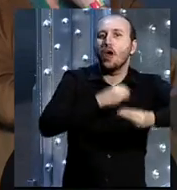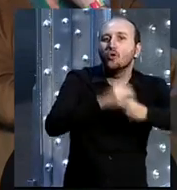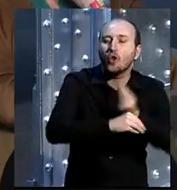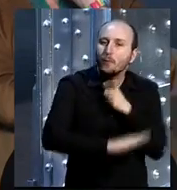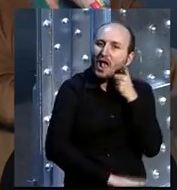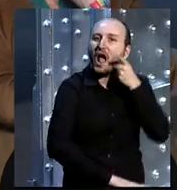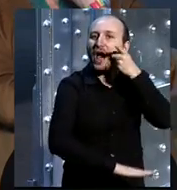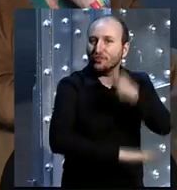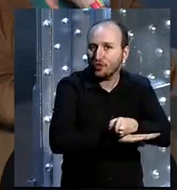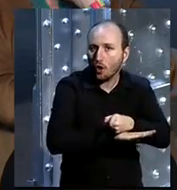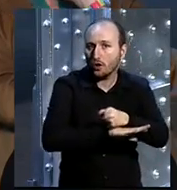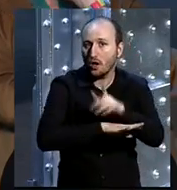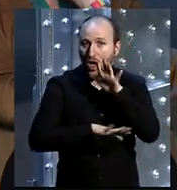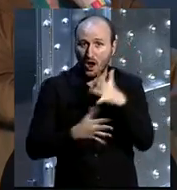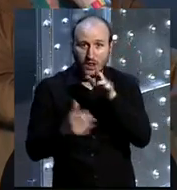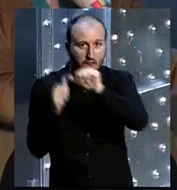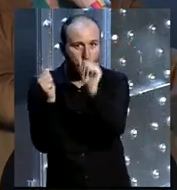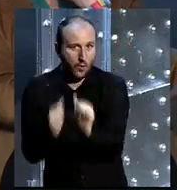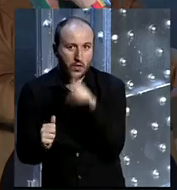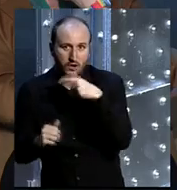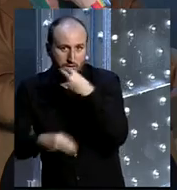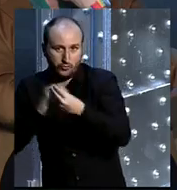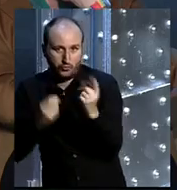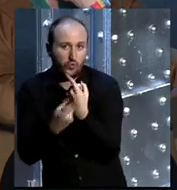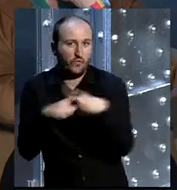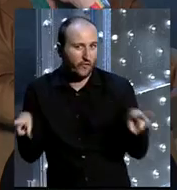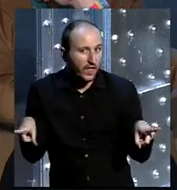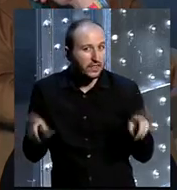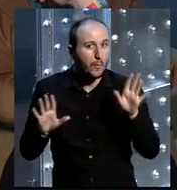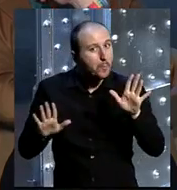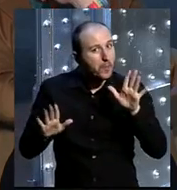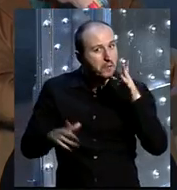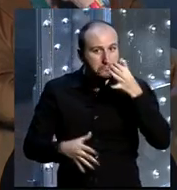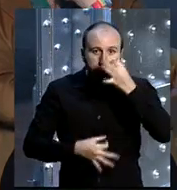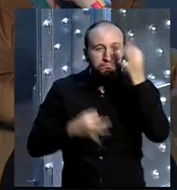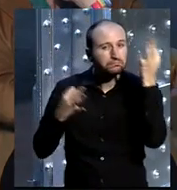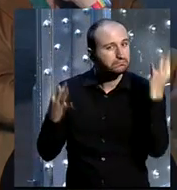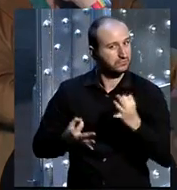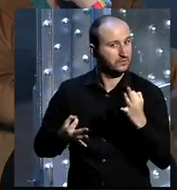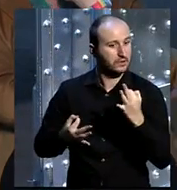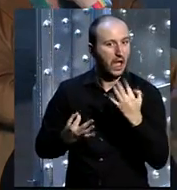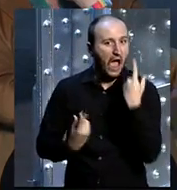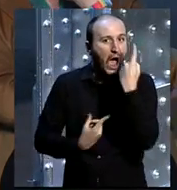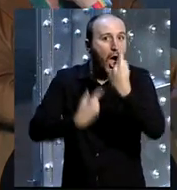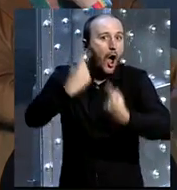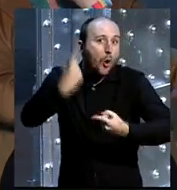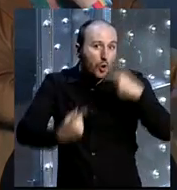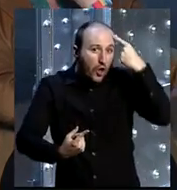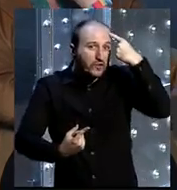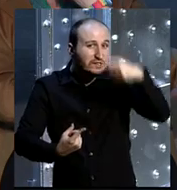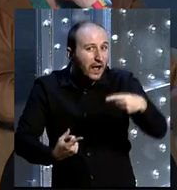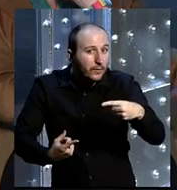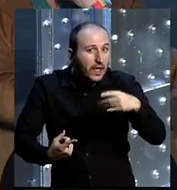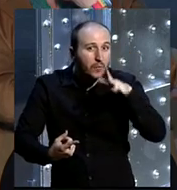lugar de los modelos que tenemos ahora mismo de prescripción y tal. Pero la verdad es que nadie sabe muy bien cómo resolver